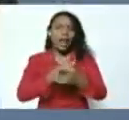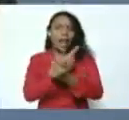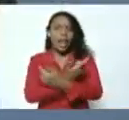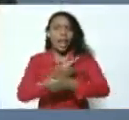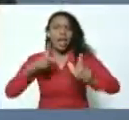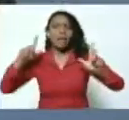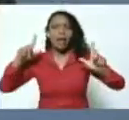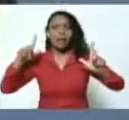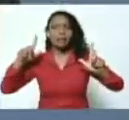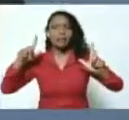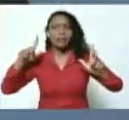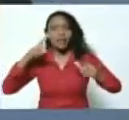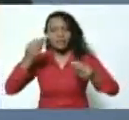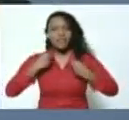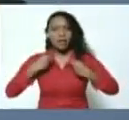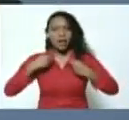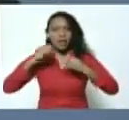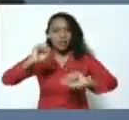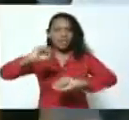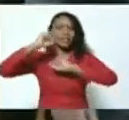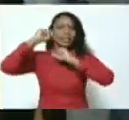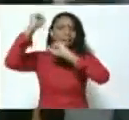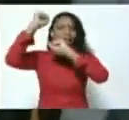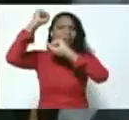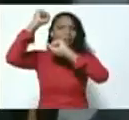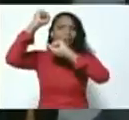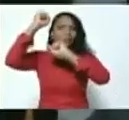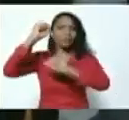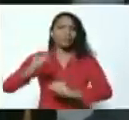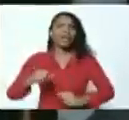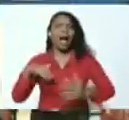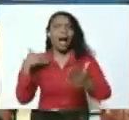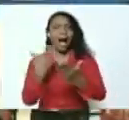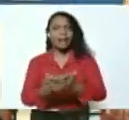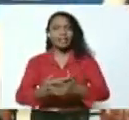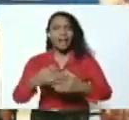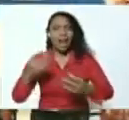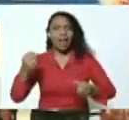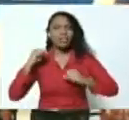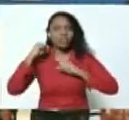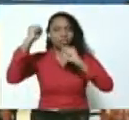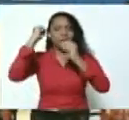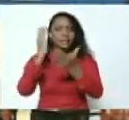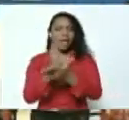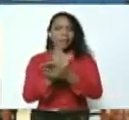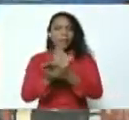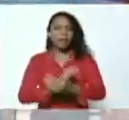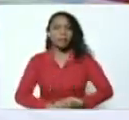libertarias! ¡Viviremos y venceremos! ¡Hasta la victoria siempre!